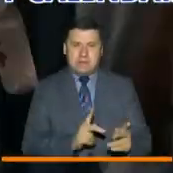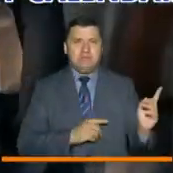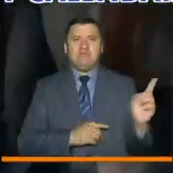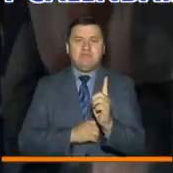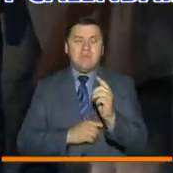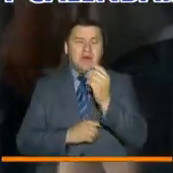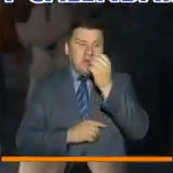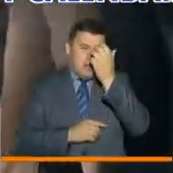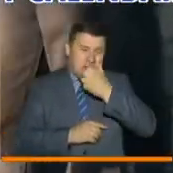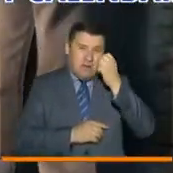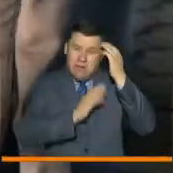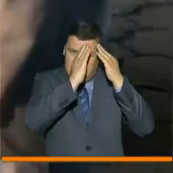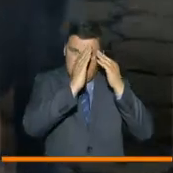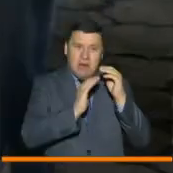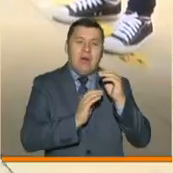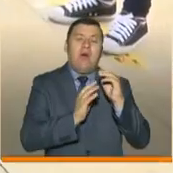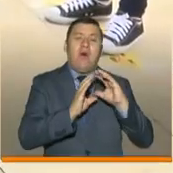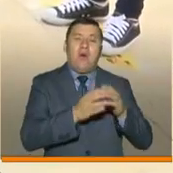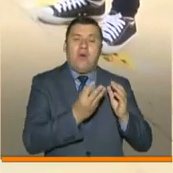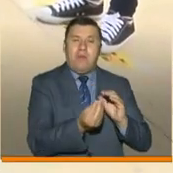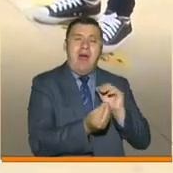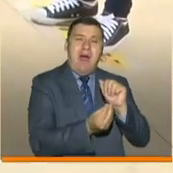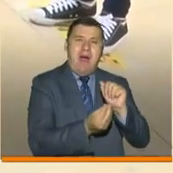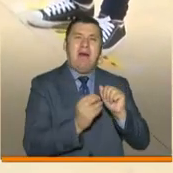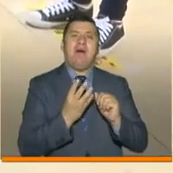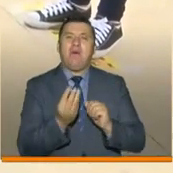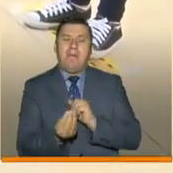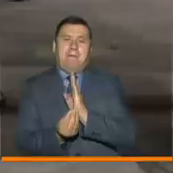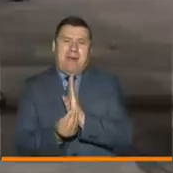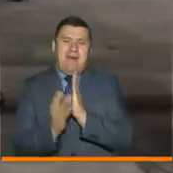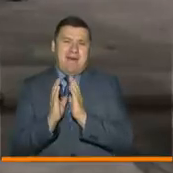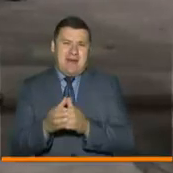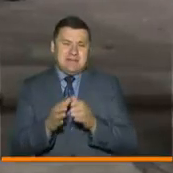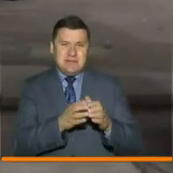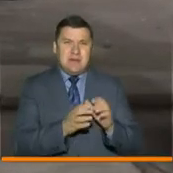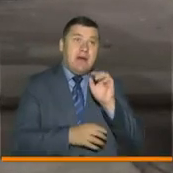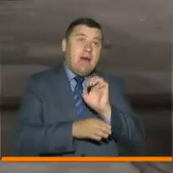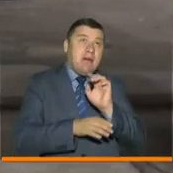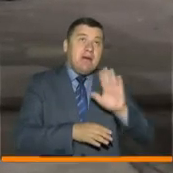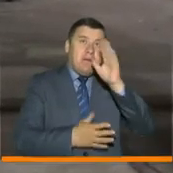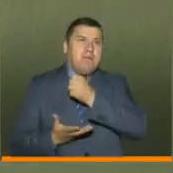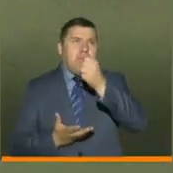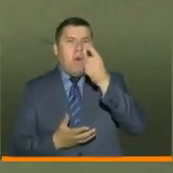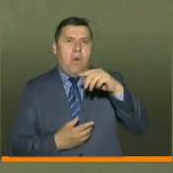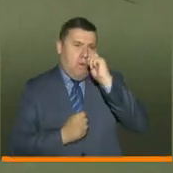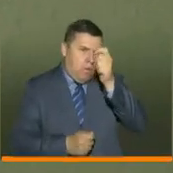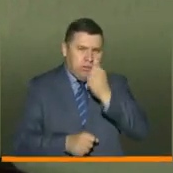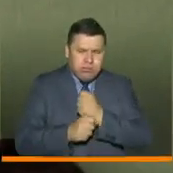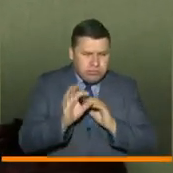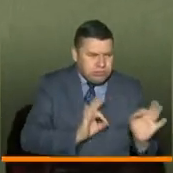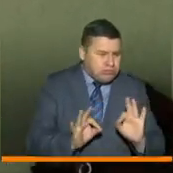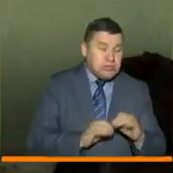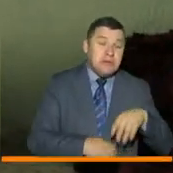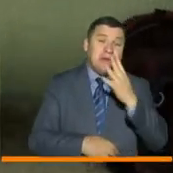prueba Saber 11 para calendario A y B. El Ministerio de Educación Nacional con algunas entidades territoriales financió el valor de esta prueba a